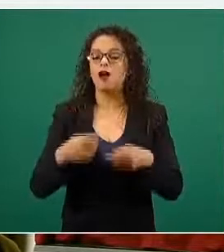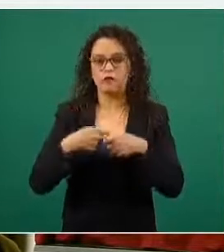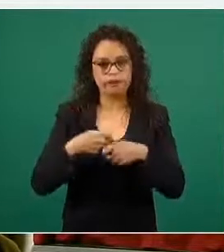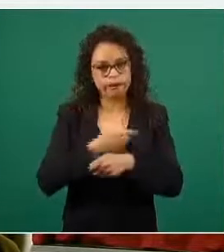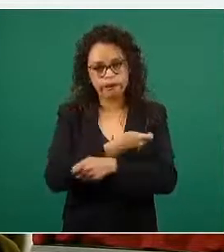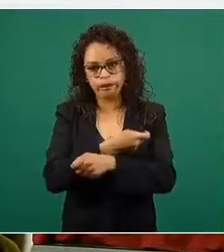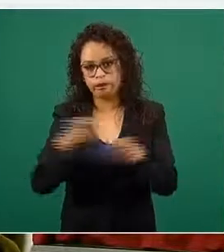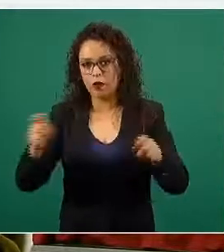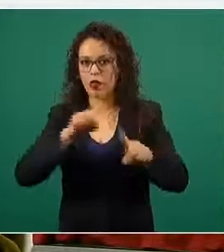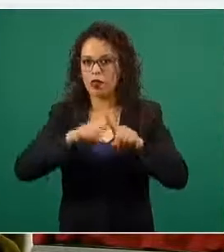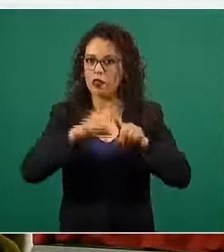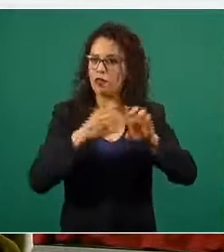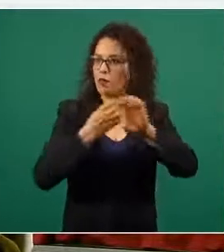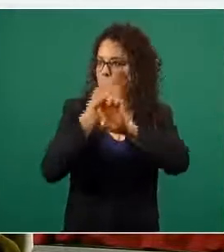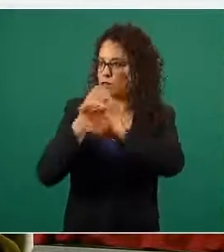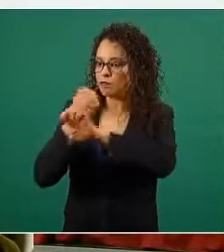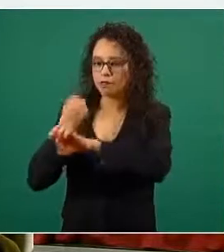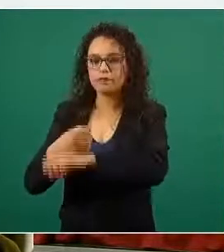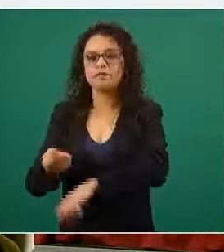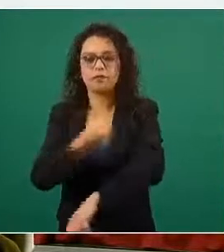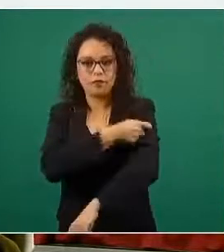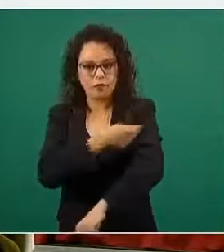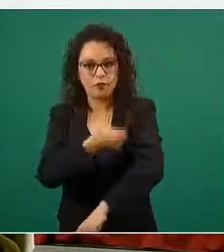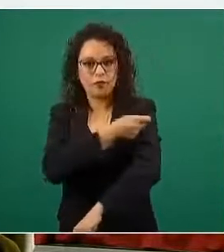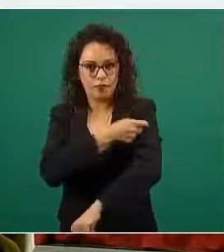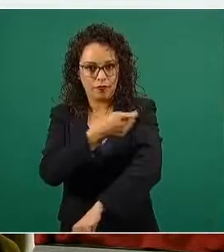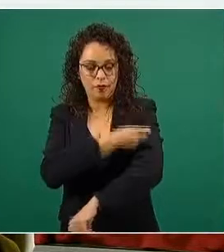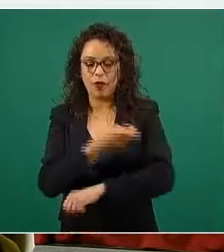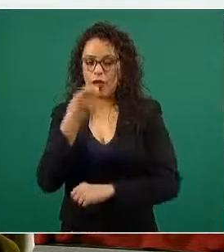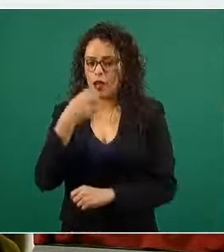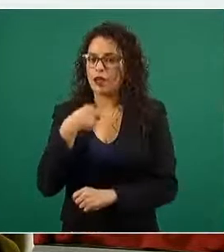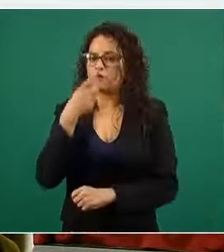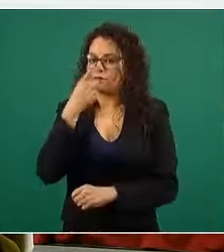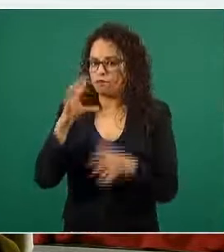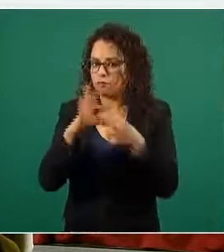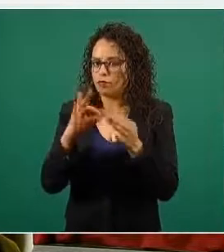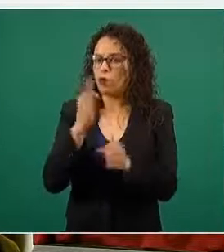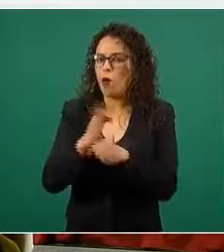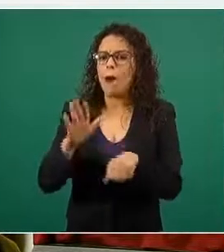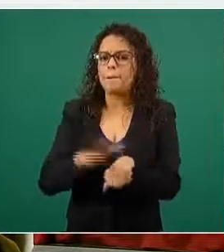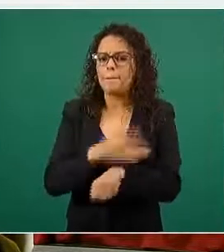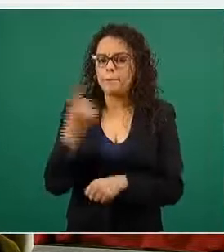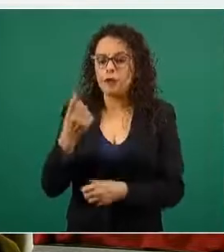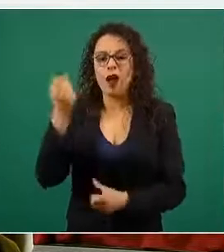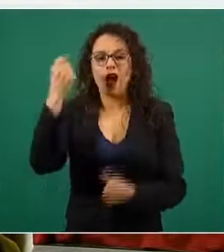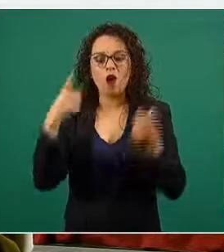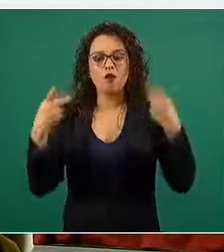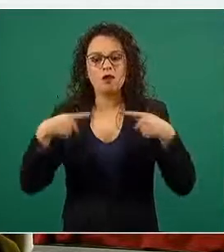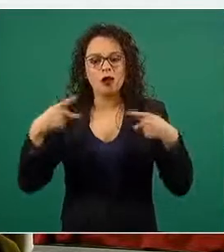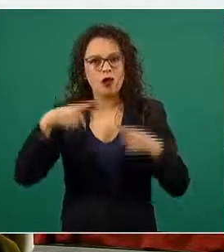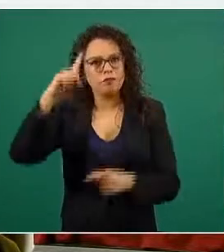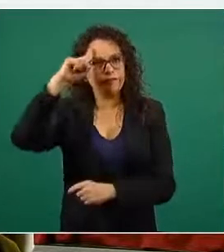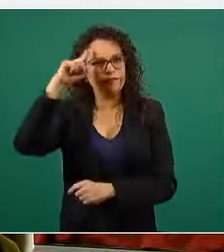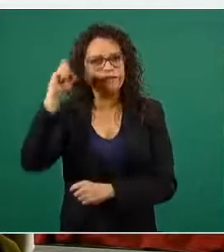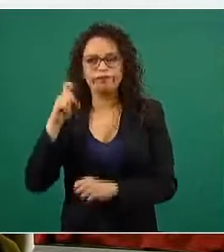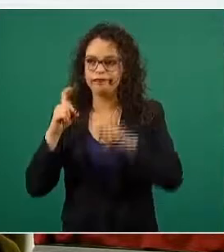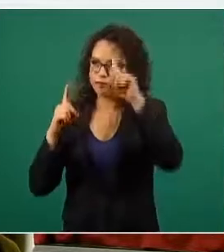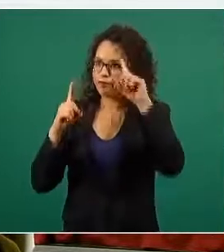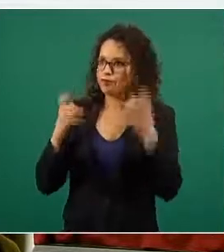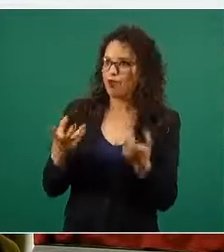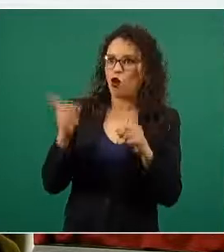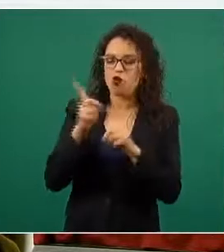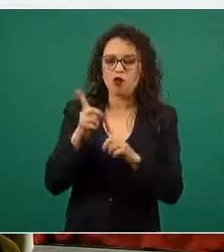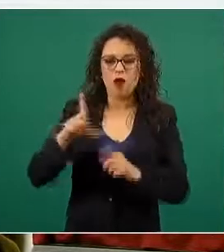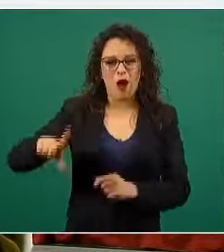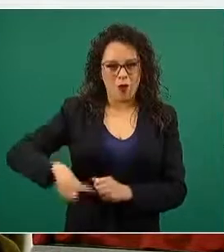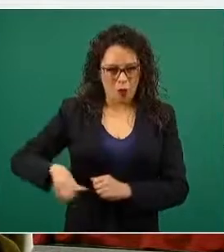entidades federativas. Esto también lo destaco porque ha habido algunas inquietudes, legítimas por supuesto, en los gobiernos del resto de la